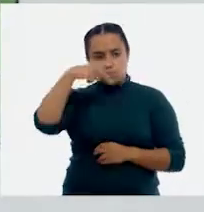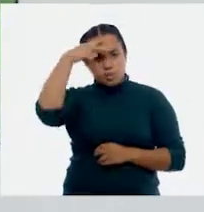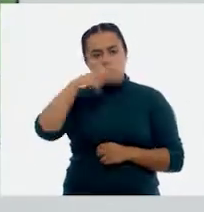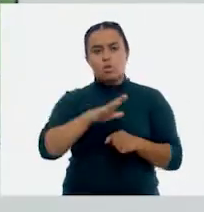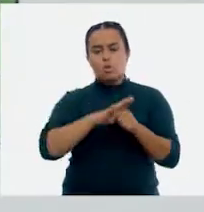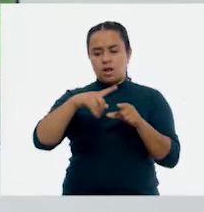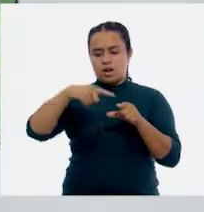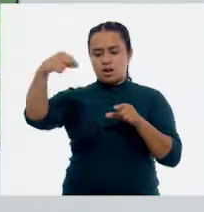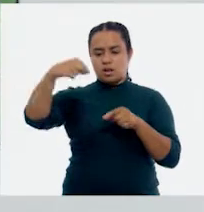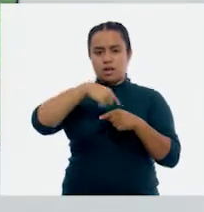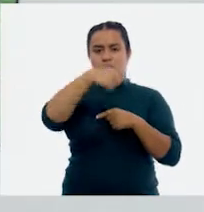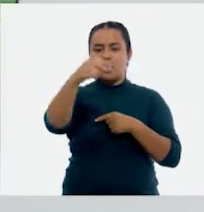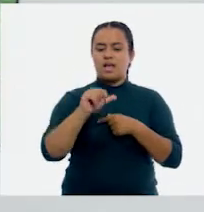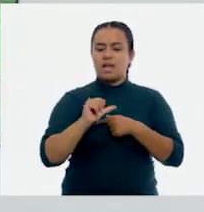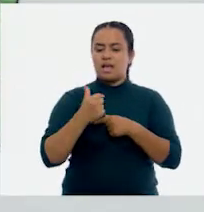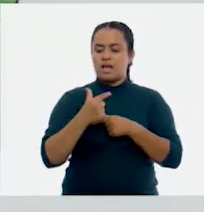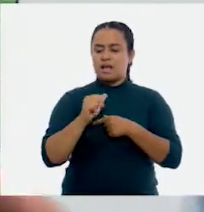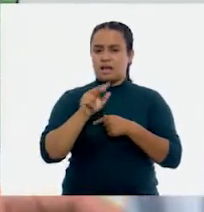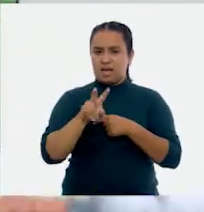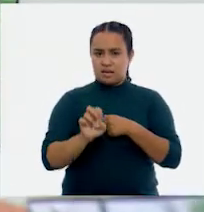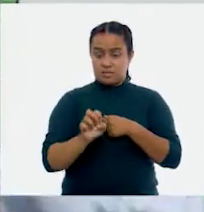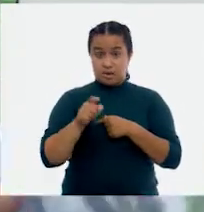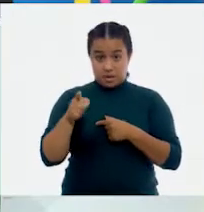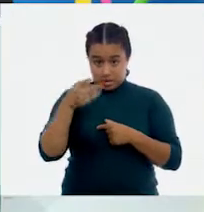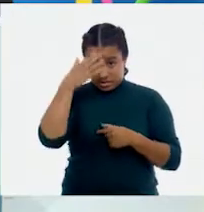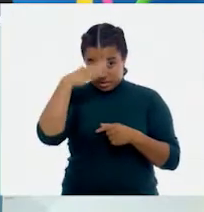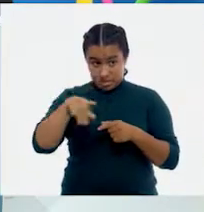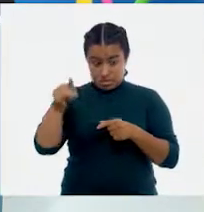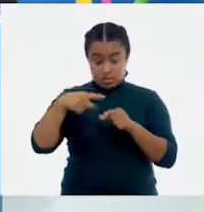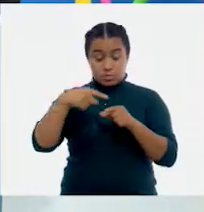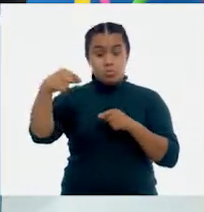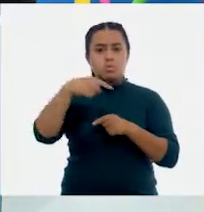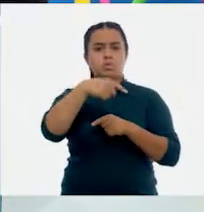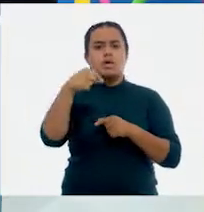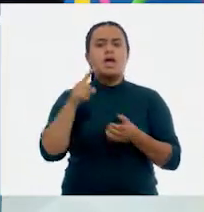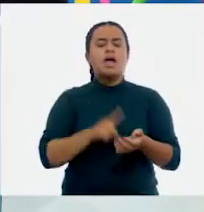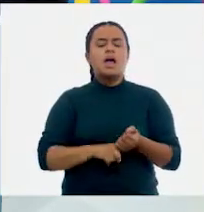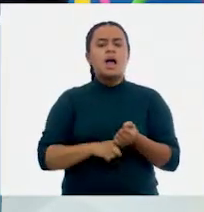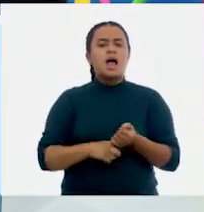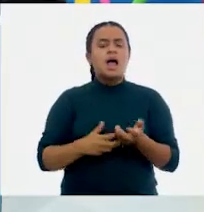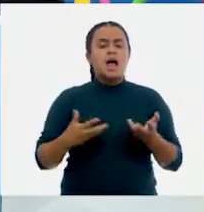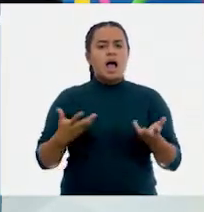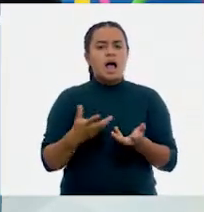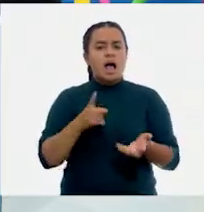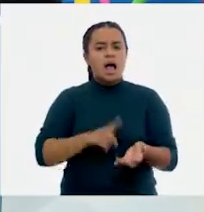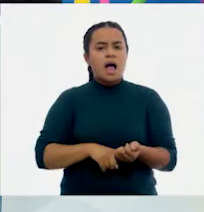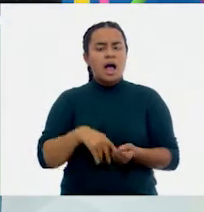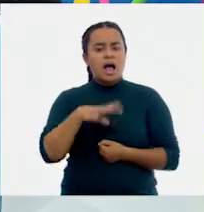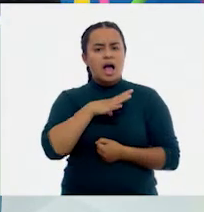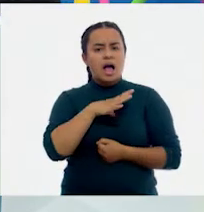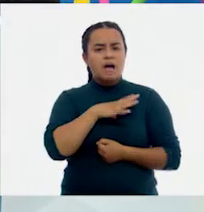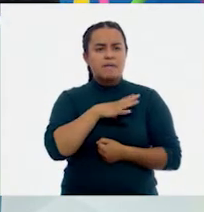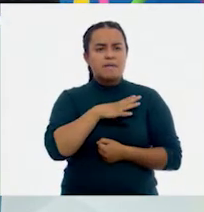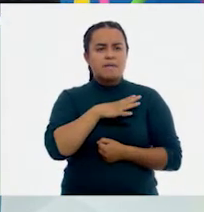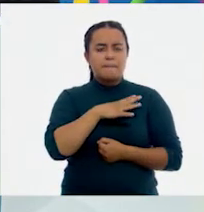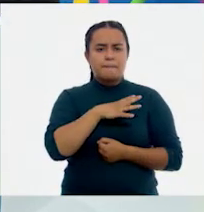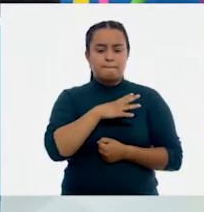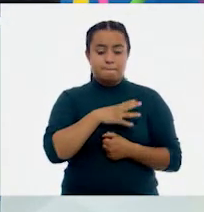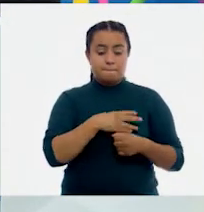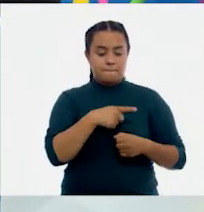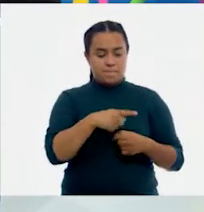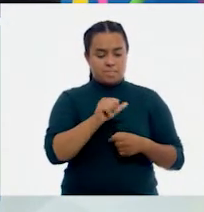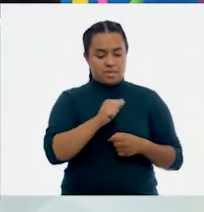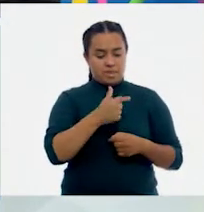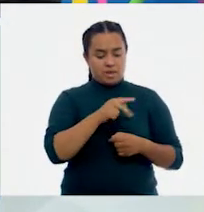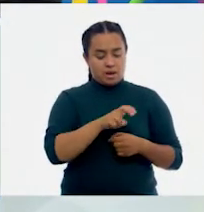agave. Ah, sí. Sabes que de ahí se hace mucho tipo, más bien hay muchos productos que sacan